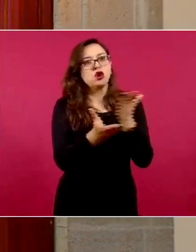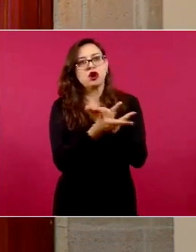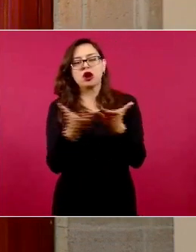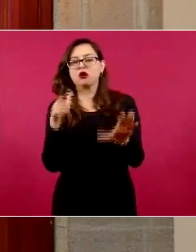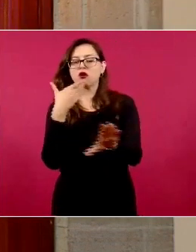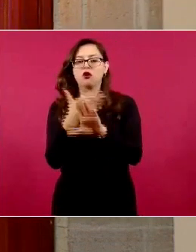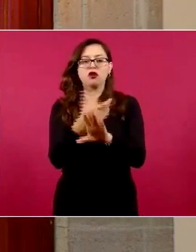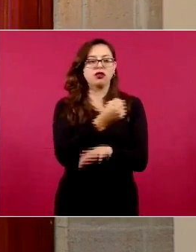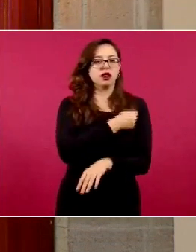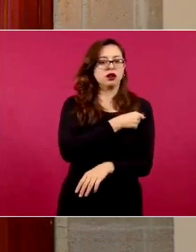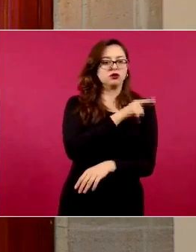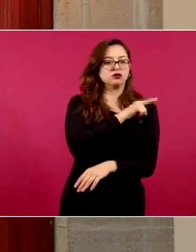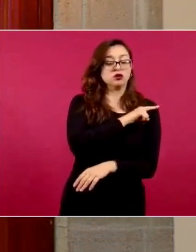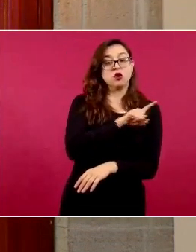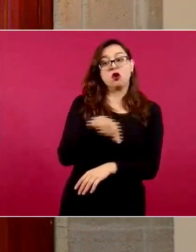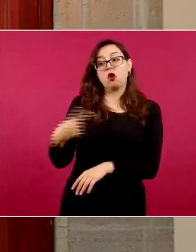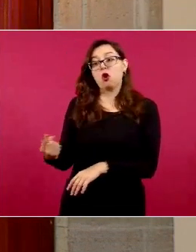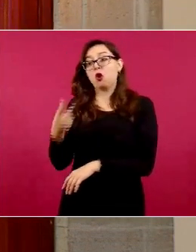y la